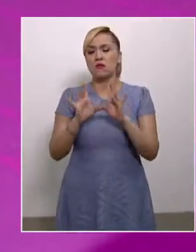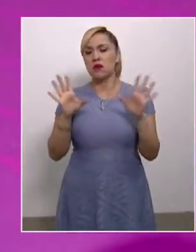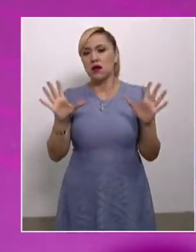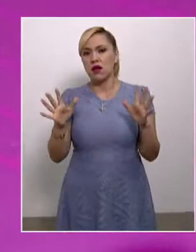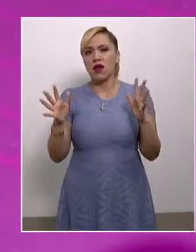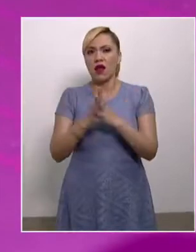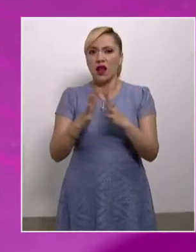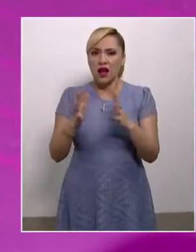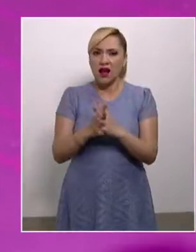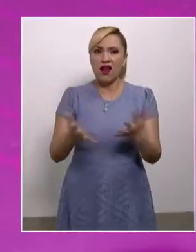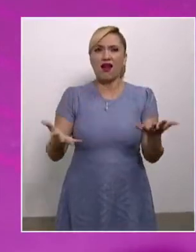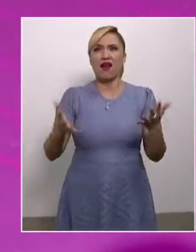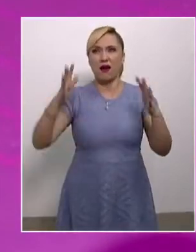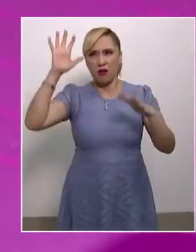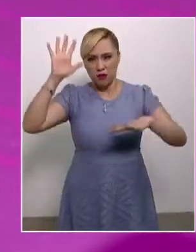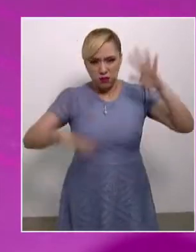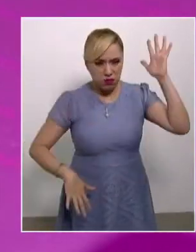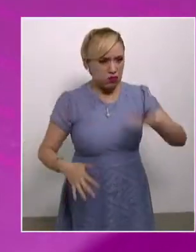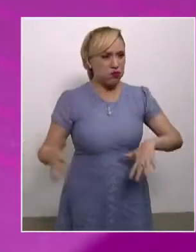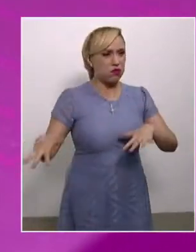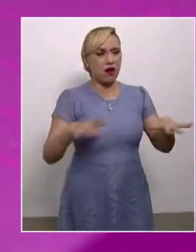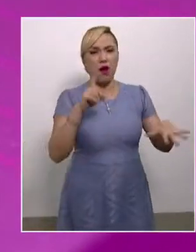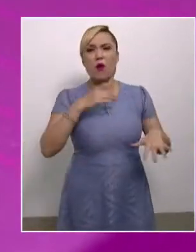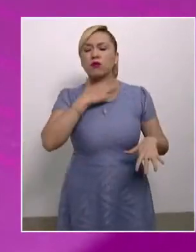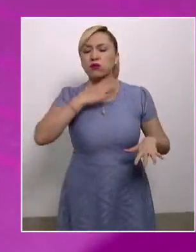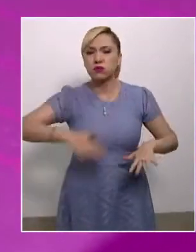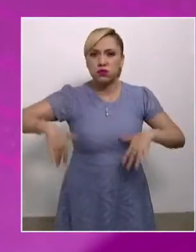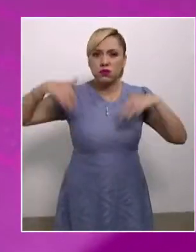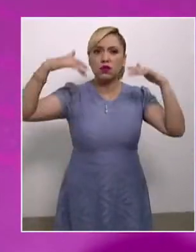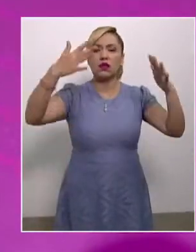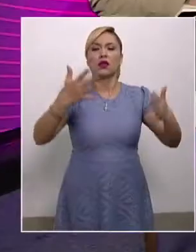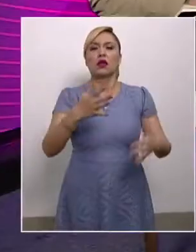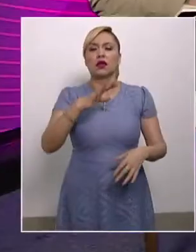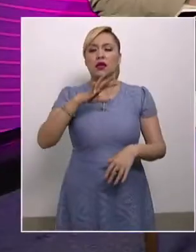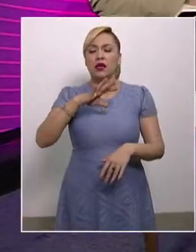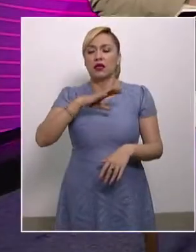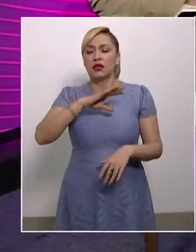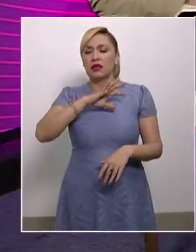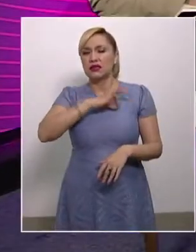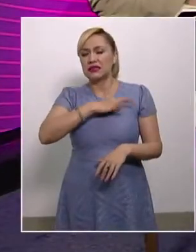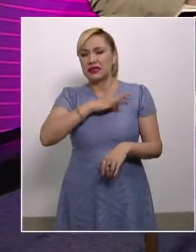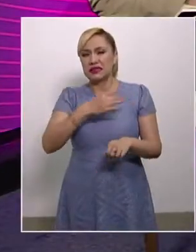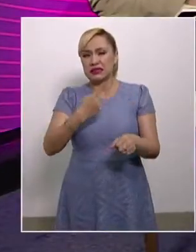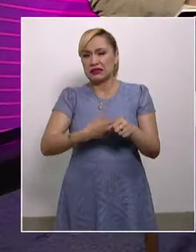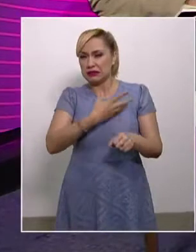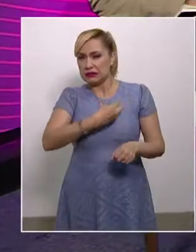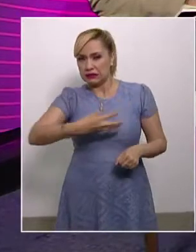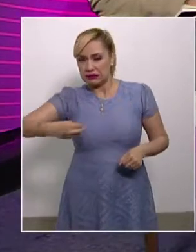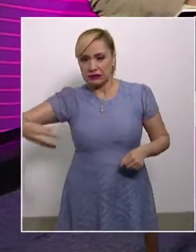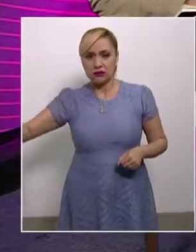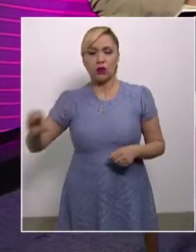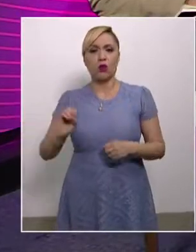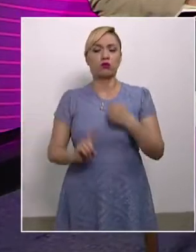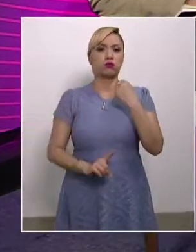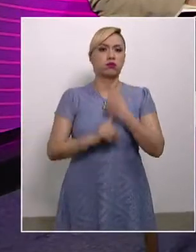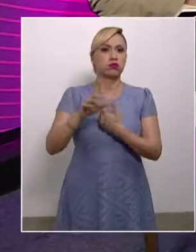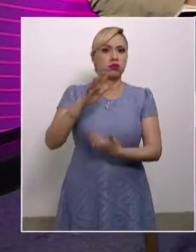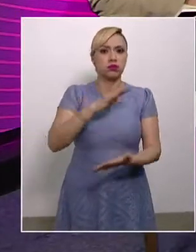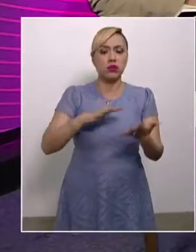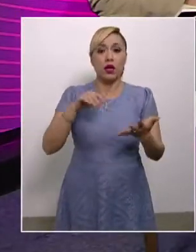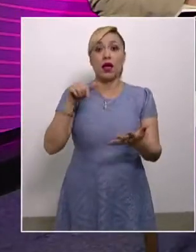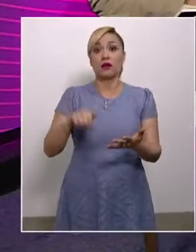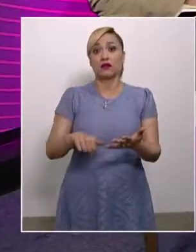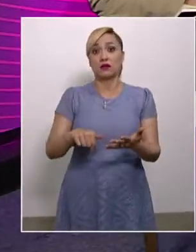guerras, desastres naturales, epidemias, donde hay conflictos de violencia social, como sería el caso un poquito el tema que nos trae acá en cuanto a